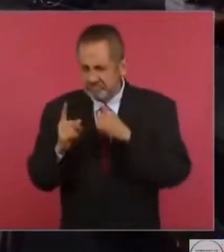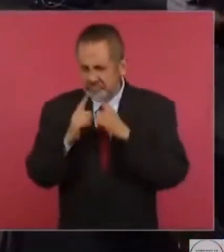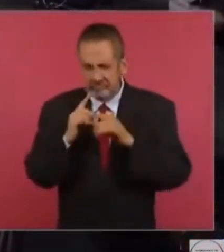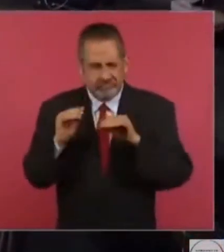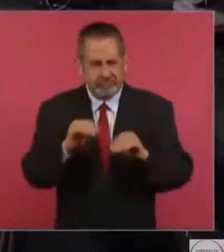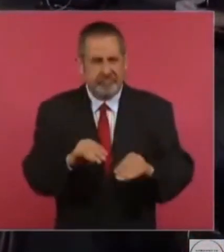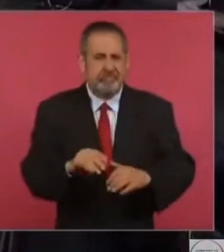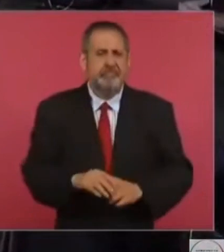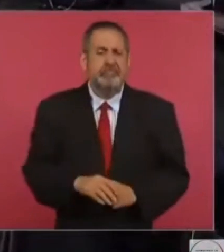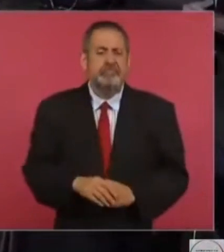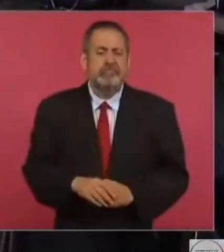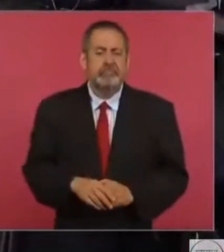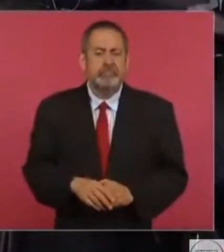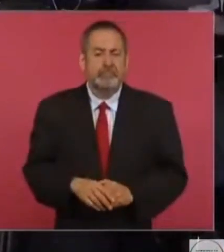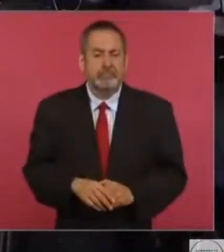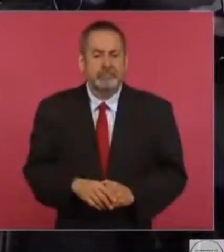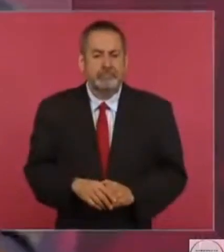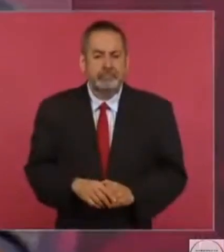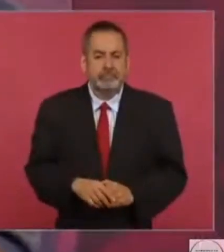Y